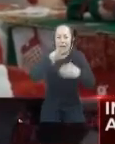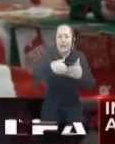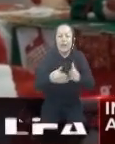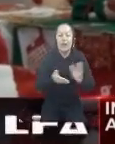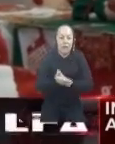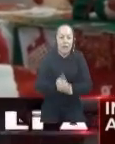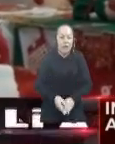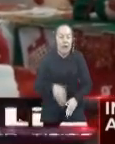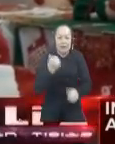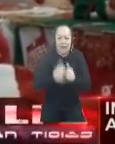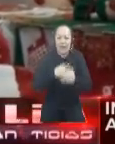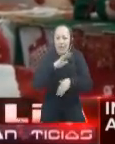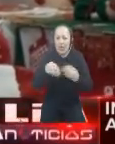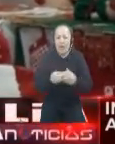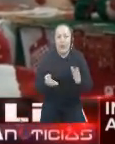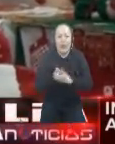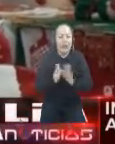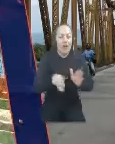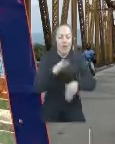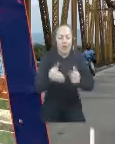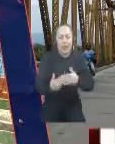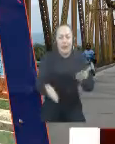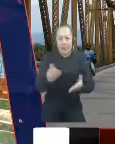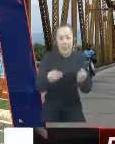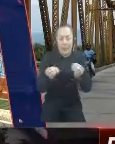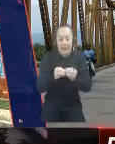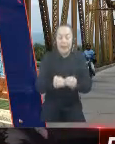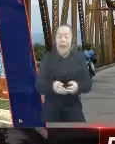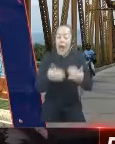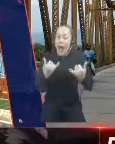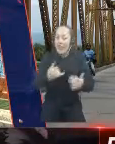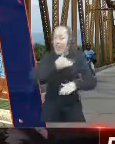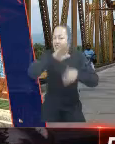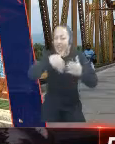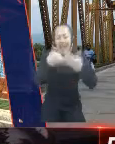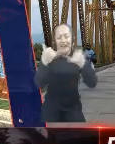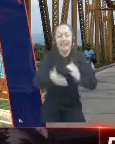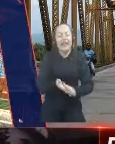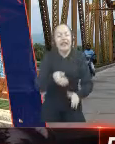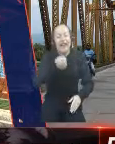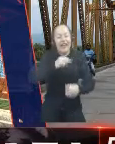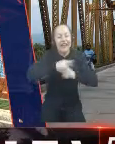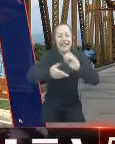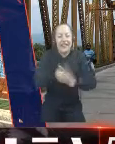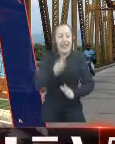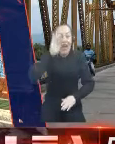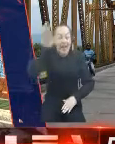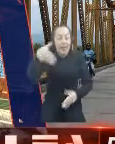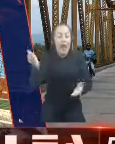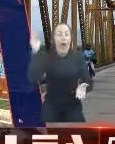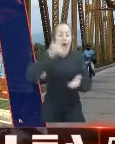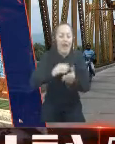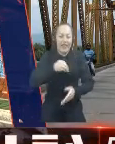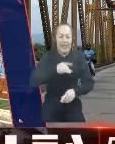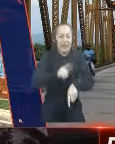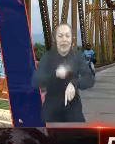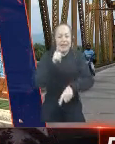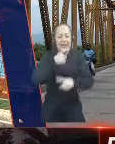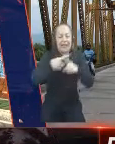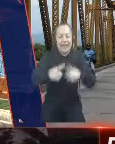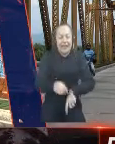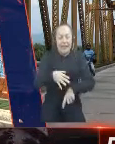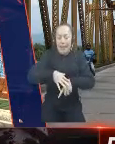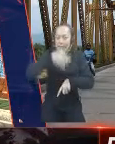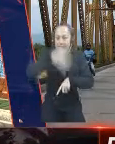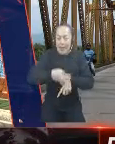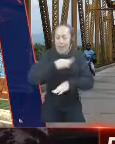para cada diseño, dependiendo de lo que se iba haciendo. Esto fue todo por hoy en las noticias. Los esperamos en una próxima oportunidad, pues si pueden estar punto